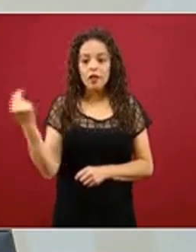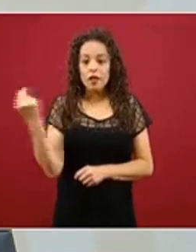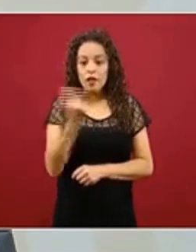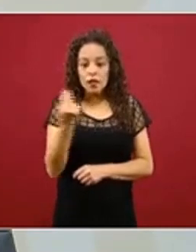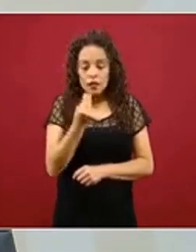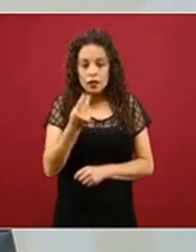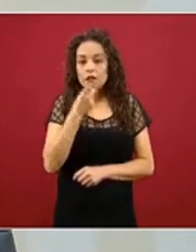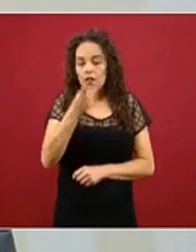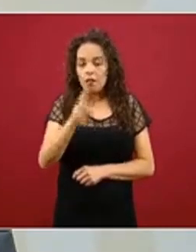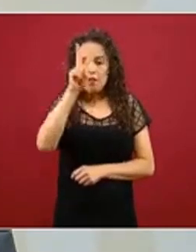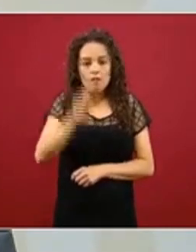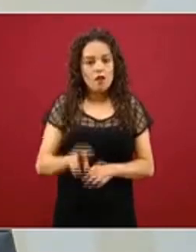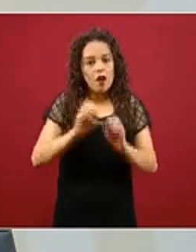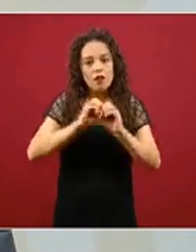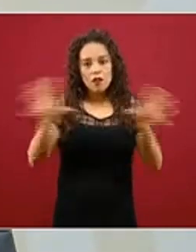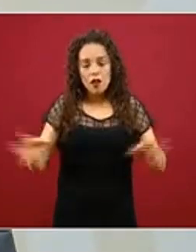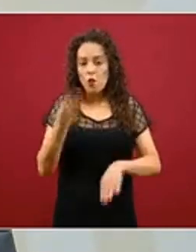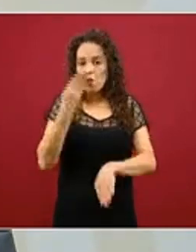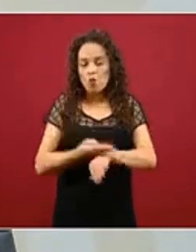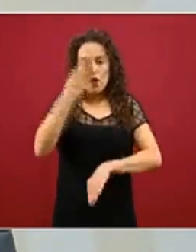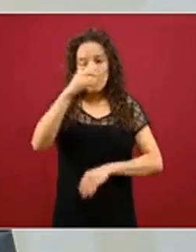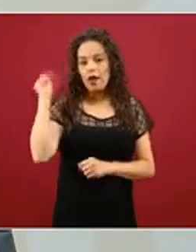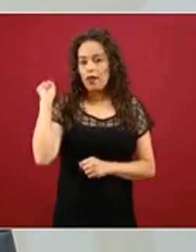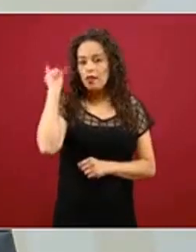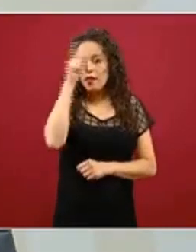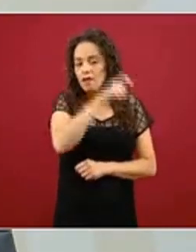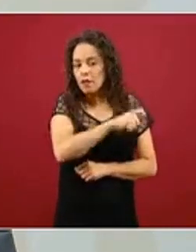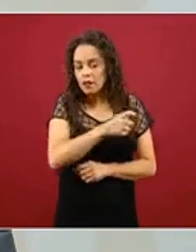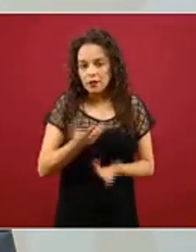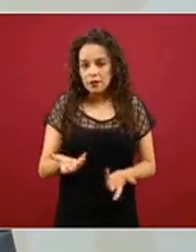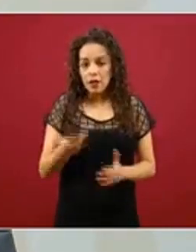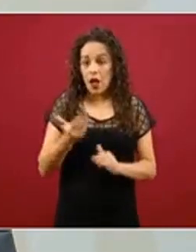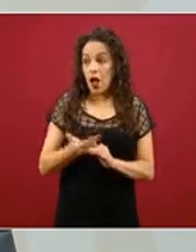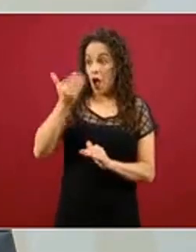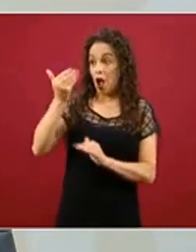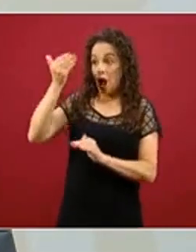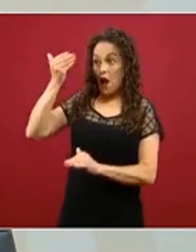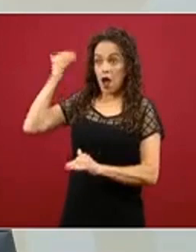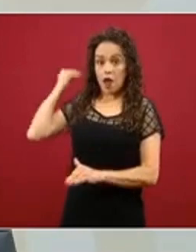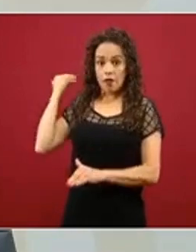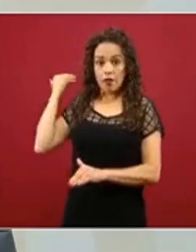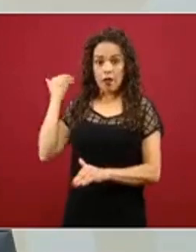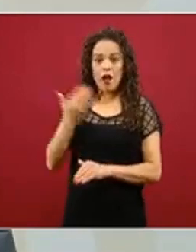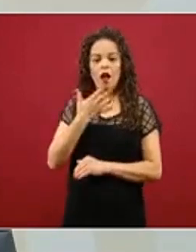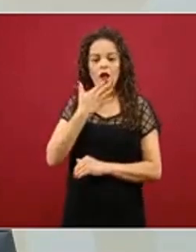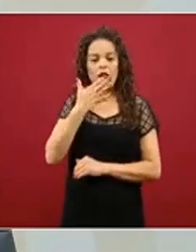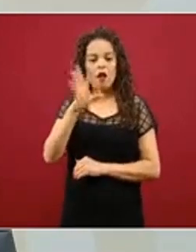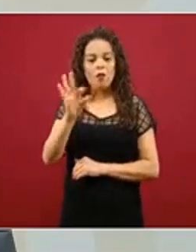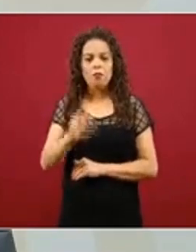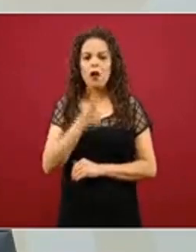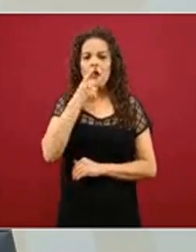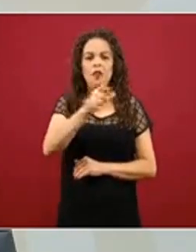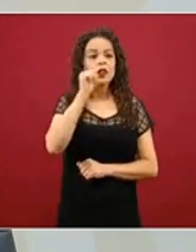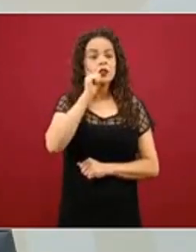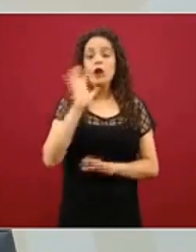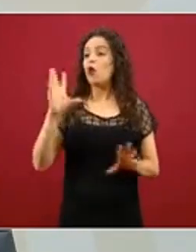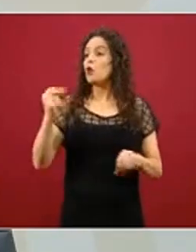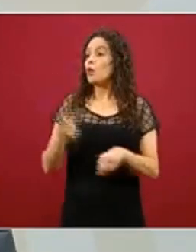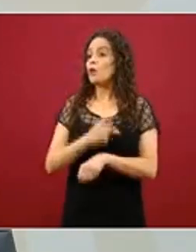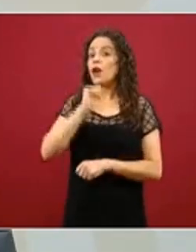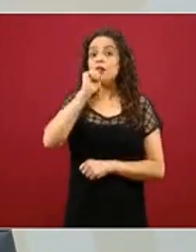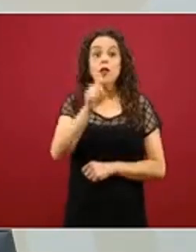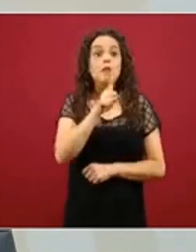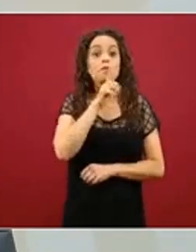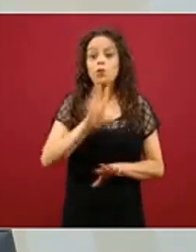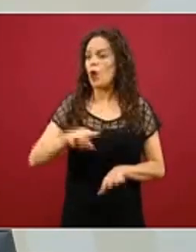total claridad. Antes había la costumbre de que se minimizaran las cosas, se dijera no pasa nada, se dijera